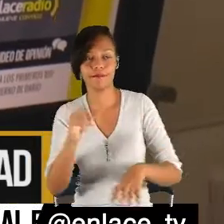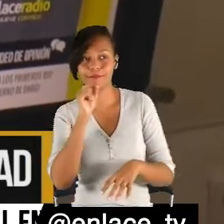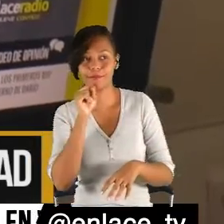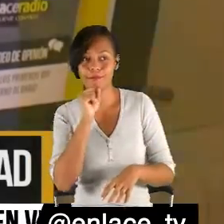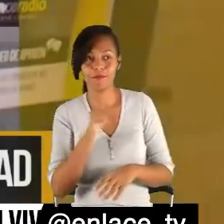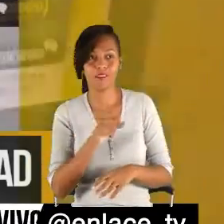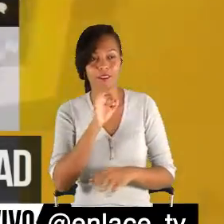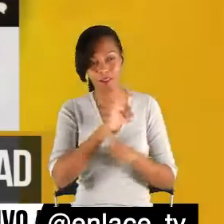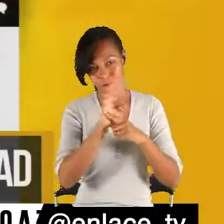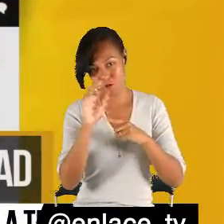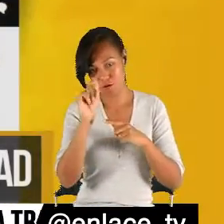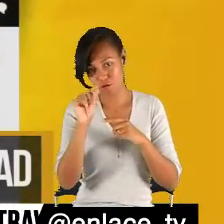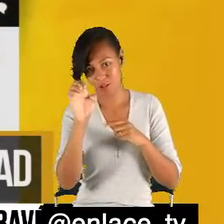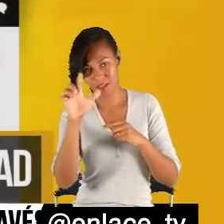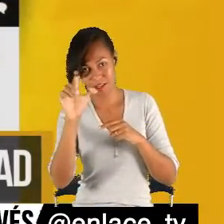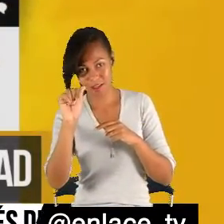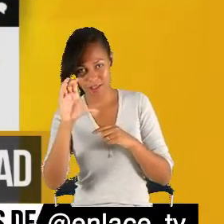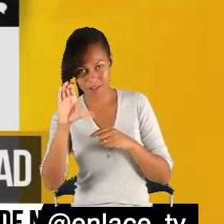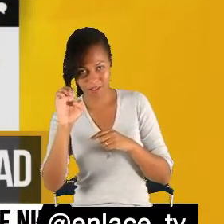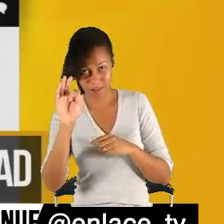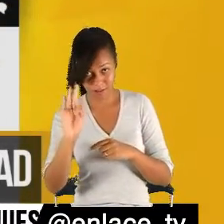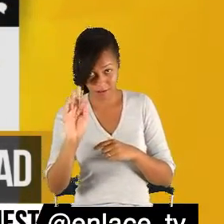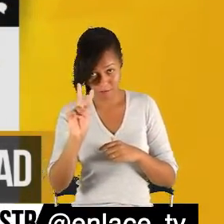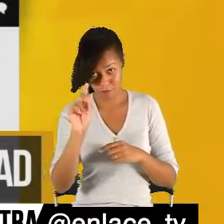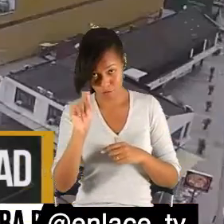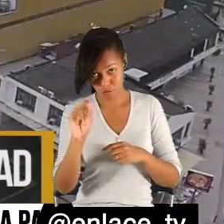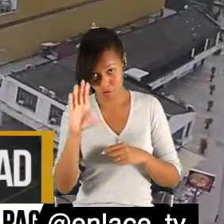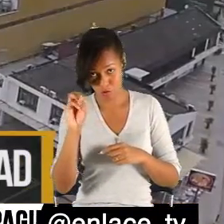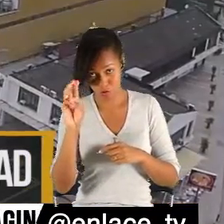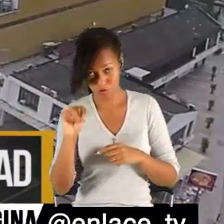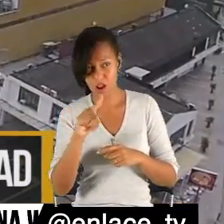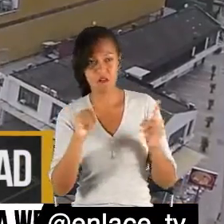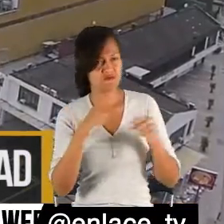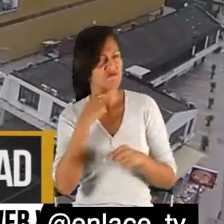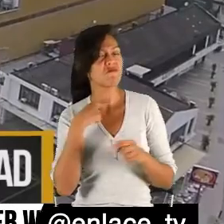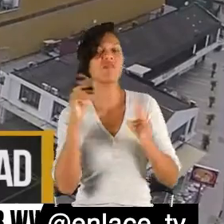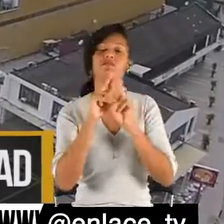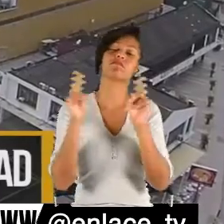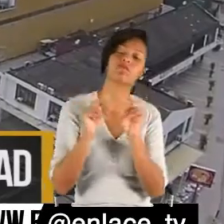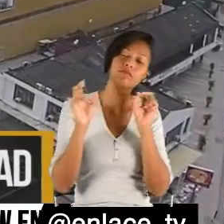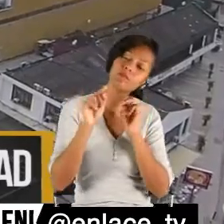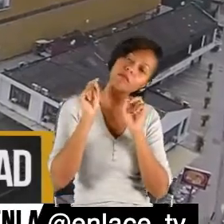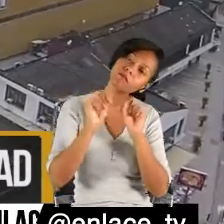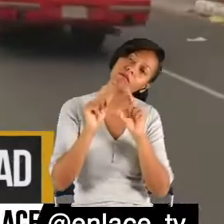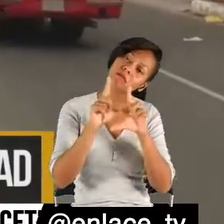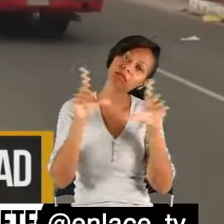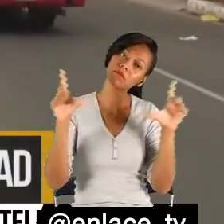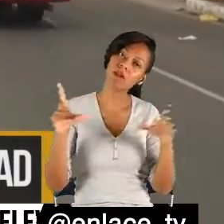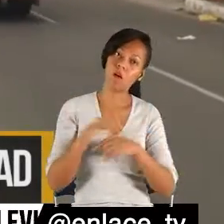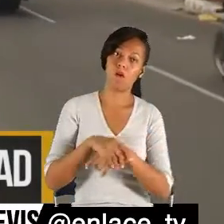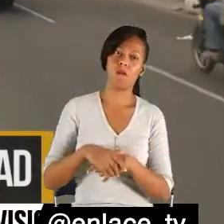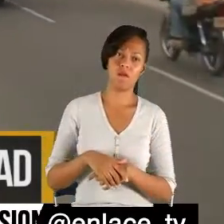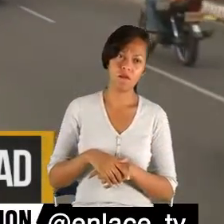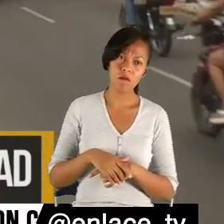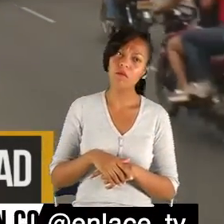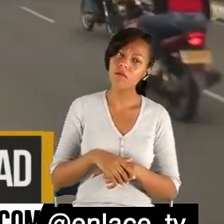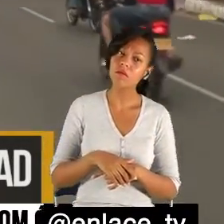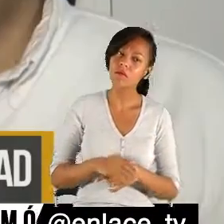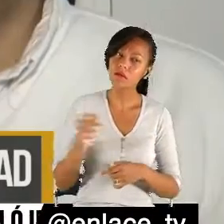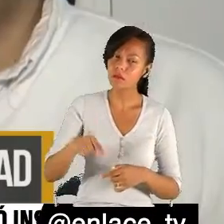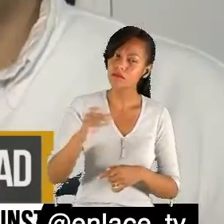televisión puntocom los cibernautas podrán hallar la más completa información de los hechos e historias que tienen lugar en barrancabermeja